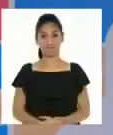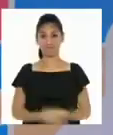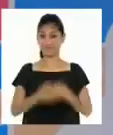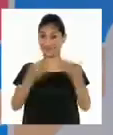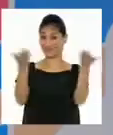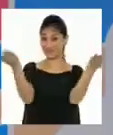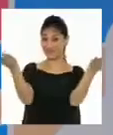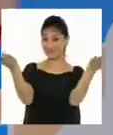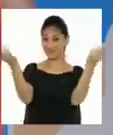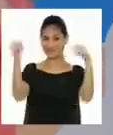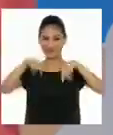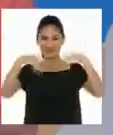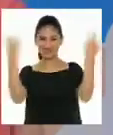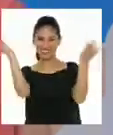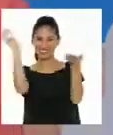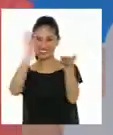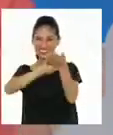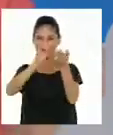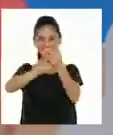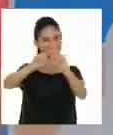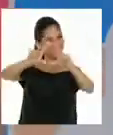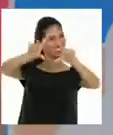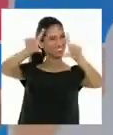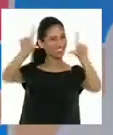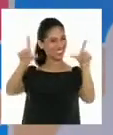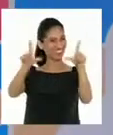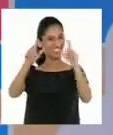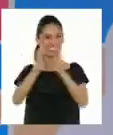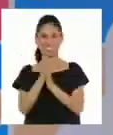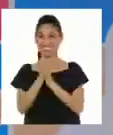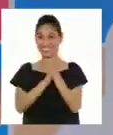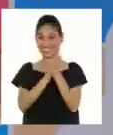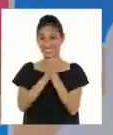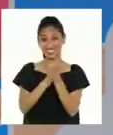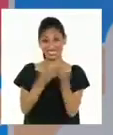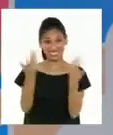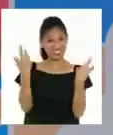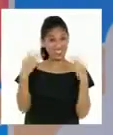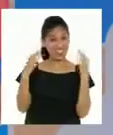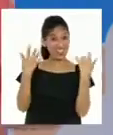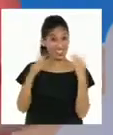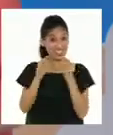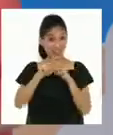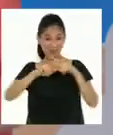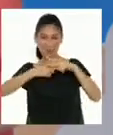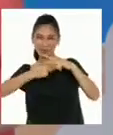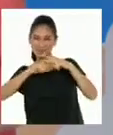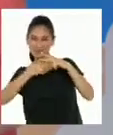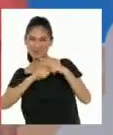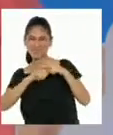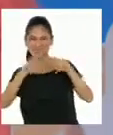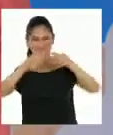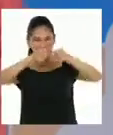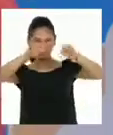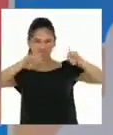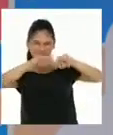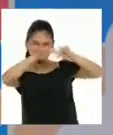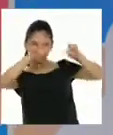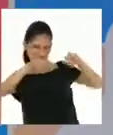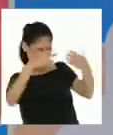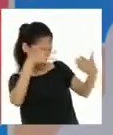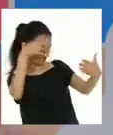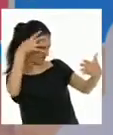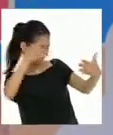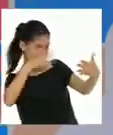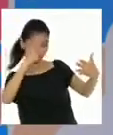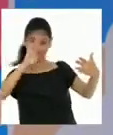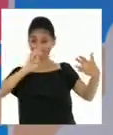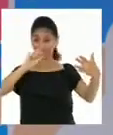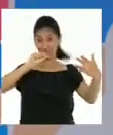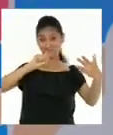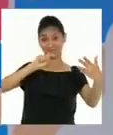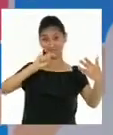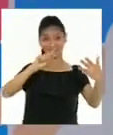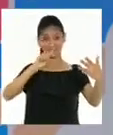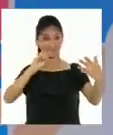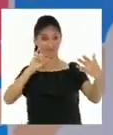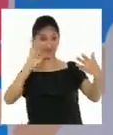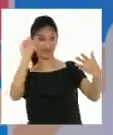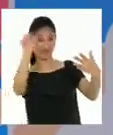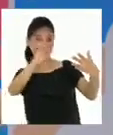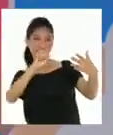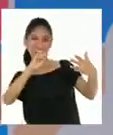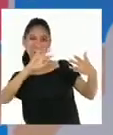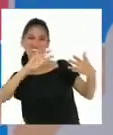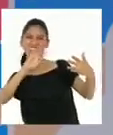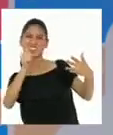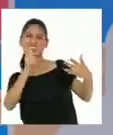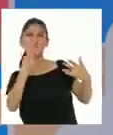Y estamos de vuelta. Ya estamos listos para comenzar nuestra investigación estadística y conocer con exactitud qué piensan